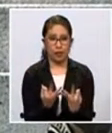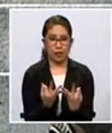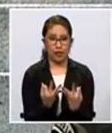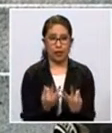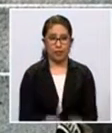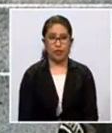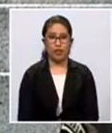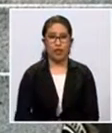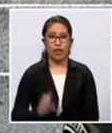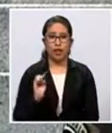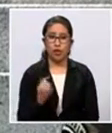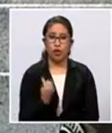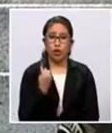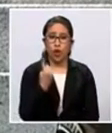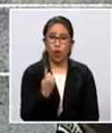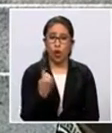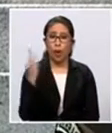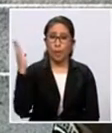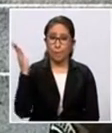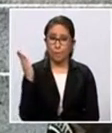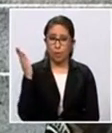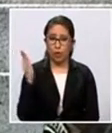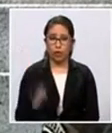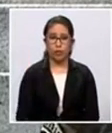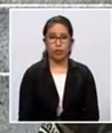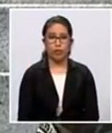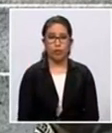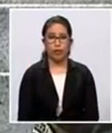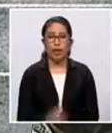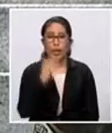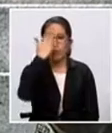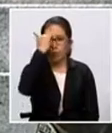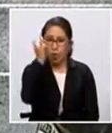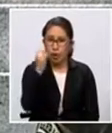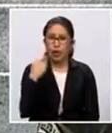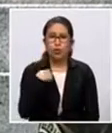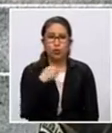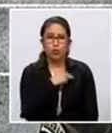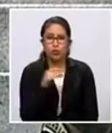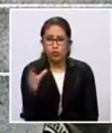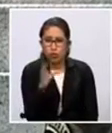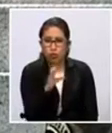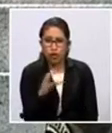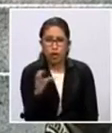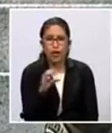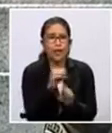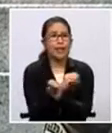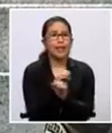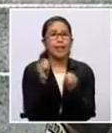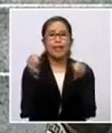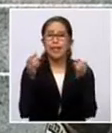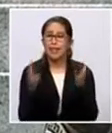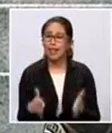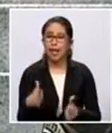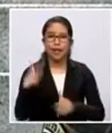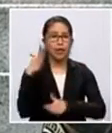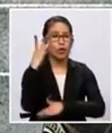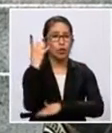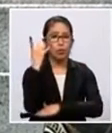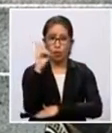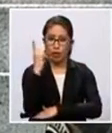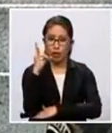uno solo, porque lo que se está buscando es que ningún boliviano, ninguna persona, hasta el último rincón del